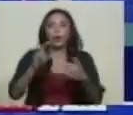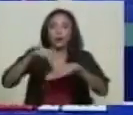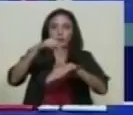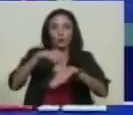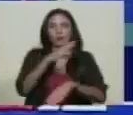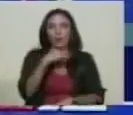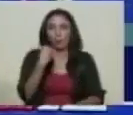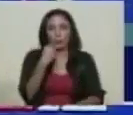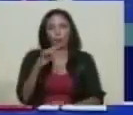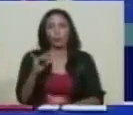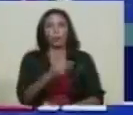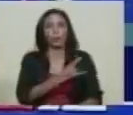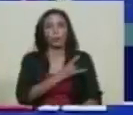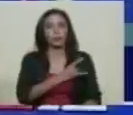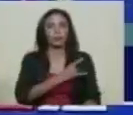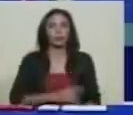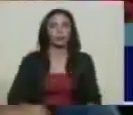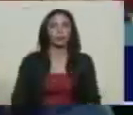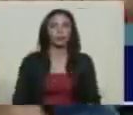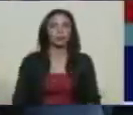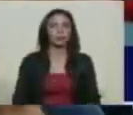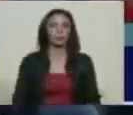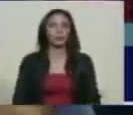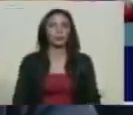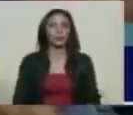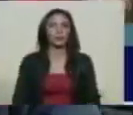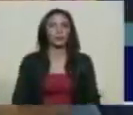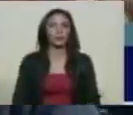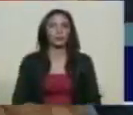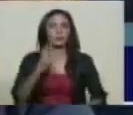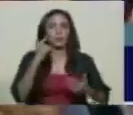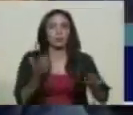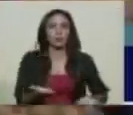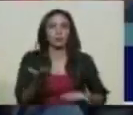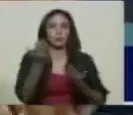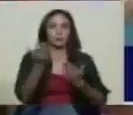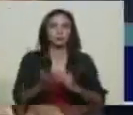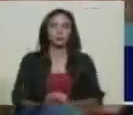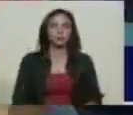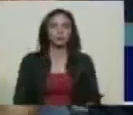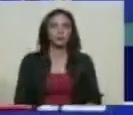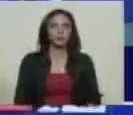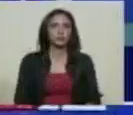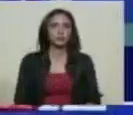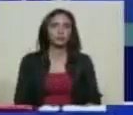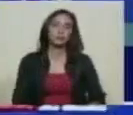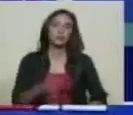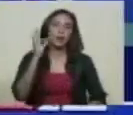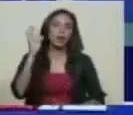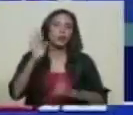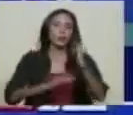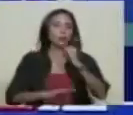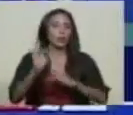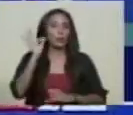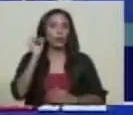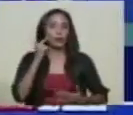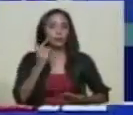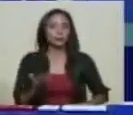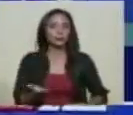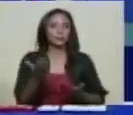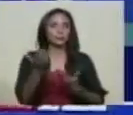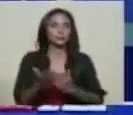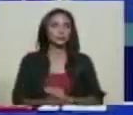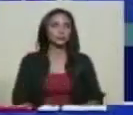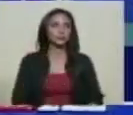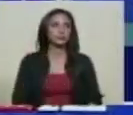nacional de la juventud universitaria. y compañera Grey Barrios, vicepresidenta